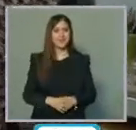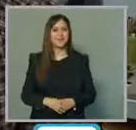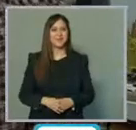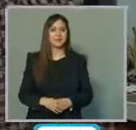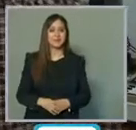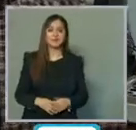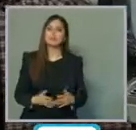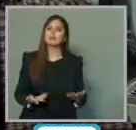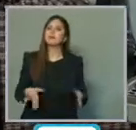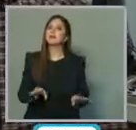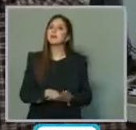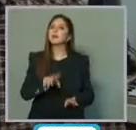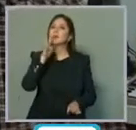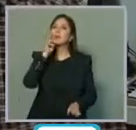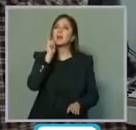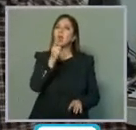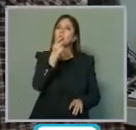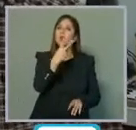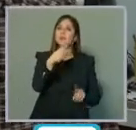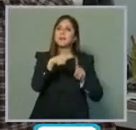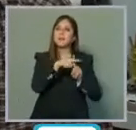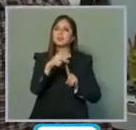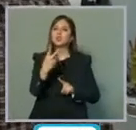Alberto. A ver, 2 más 2.